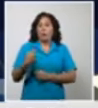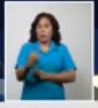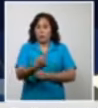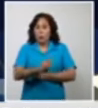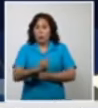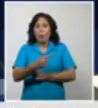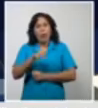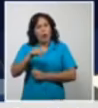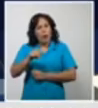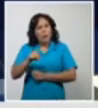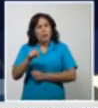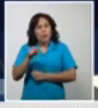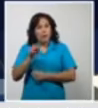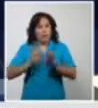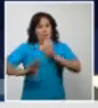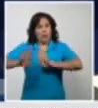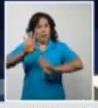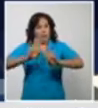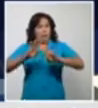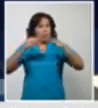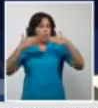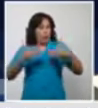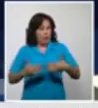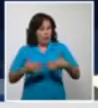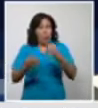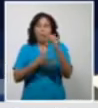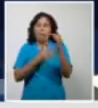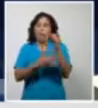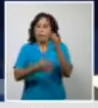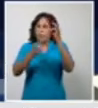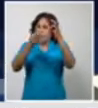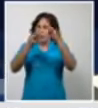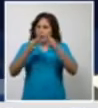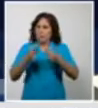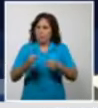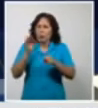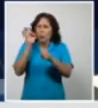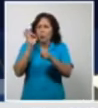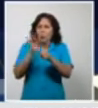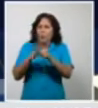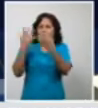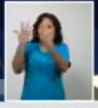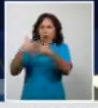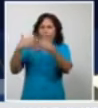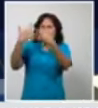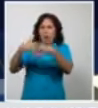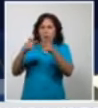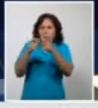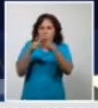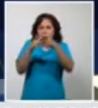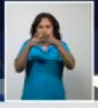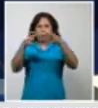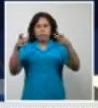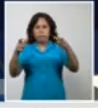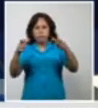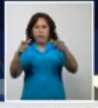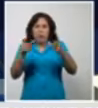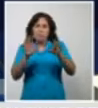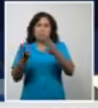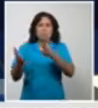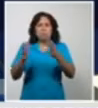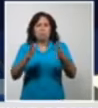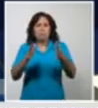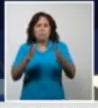estos anticuerpos realmente se empiezan a incrementar alrededor